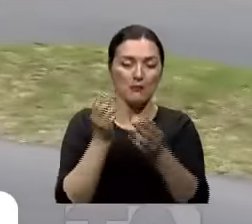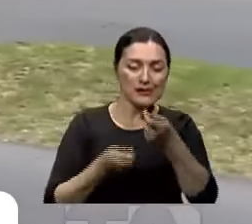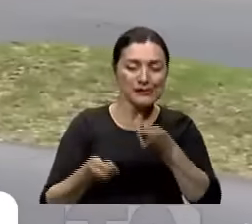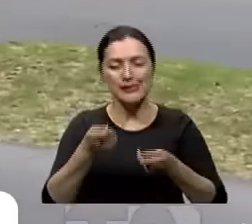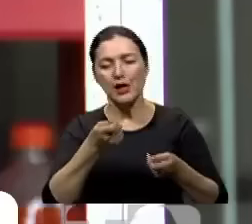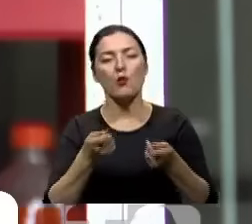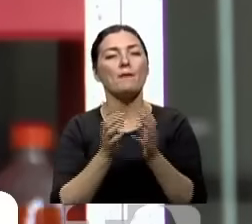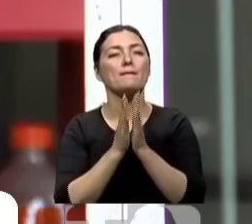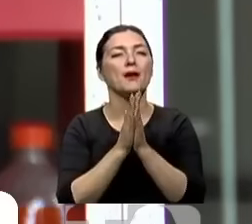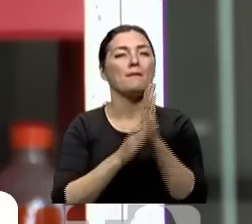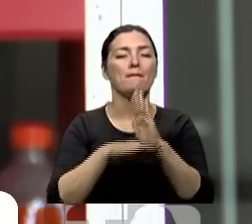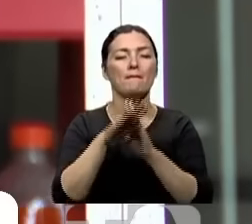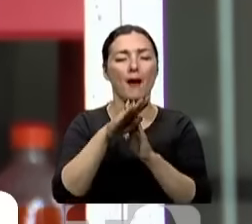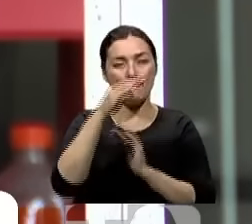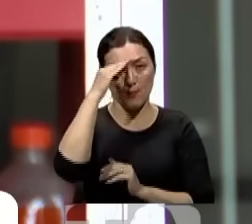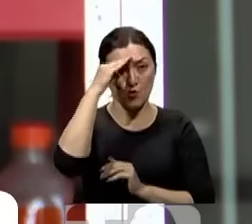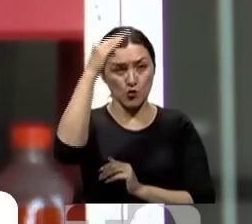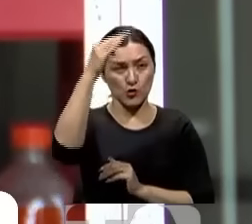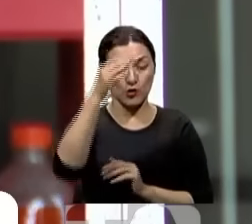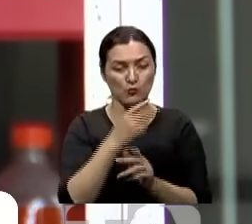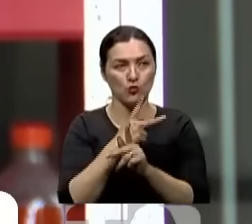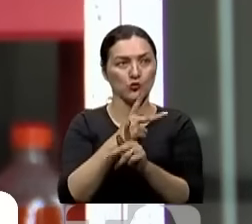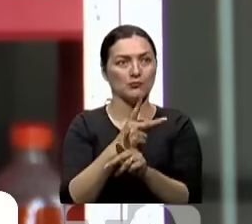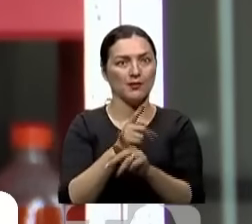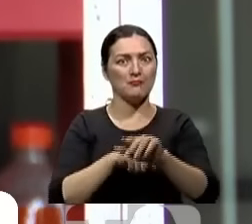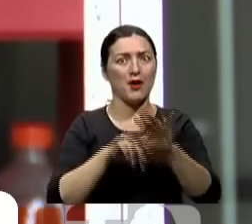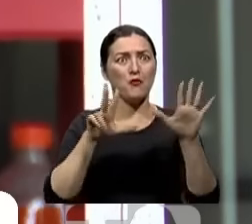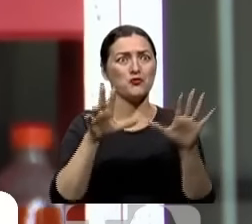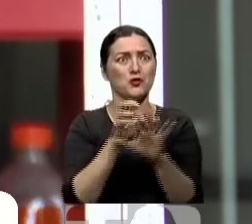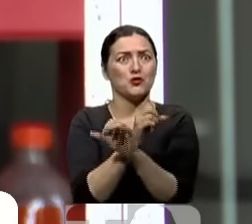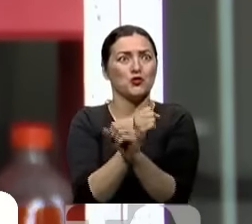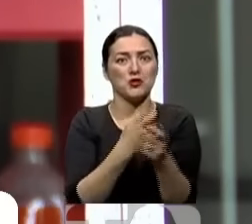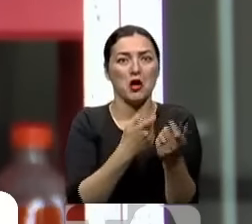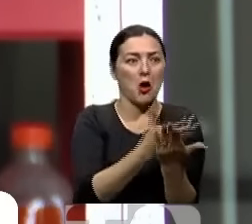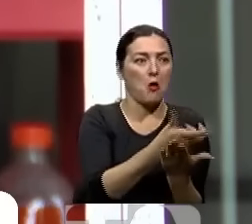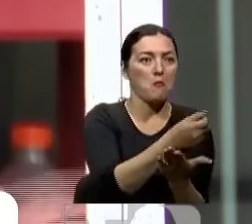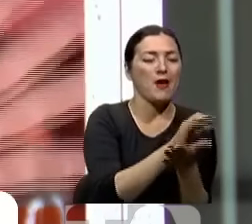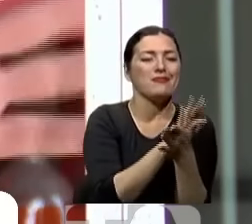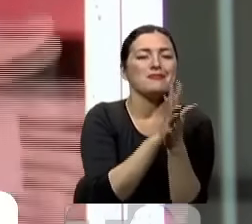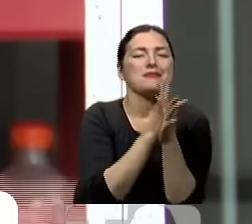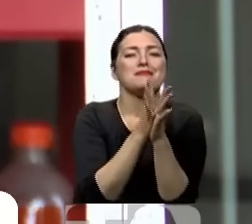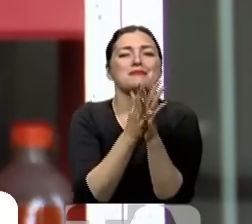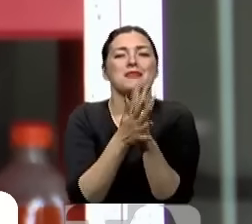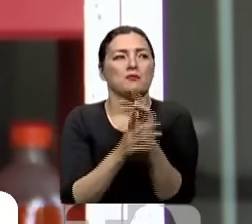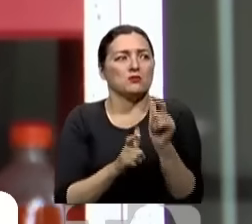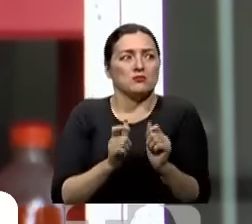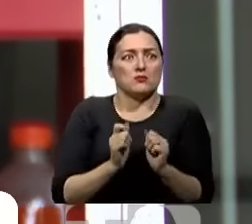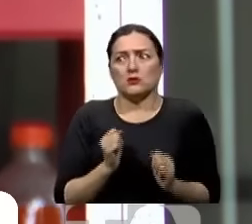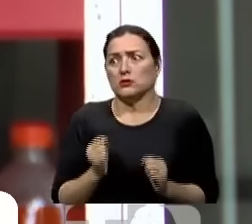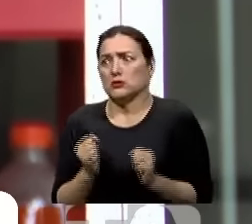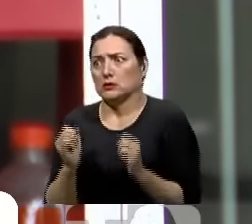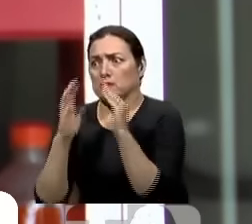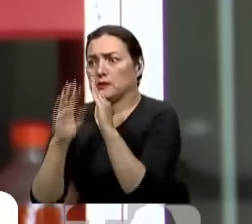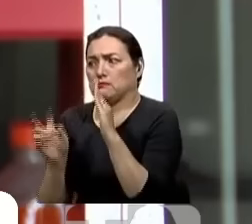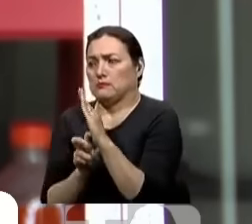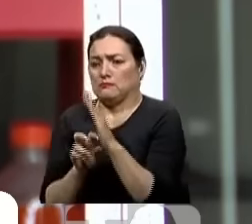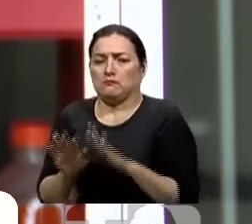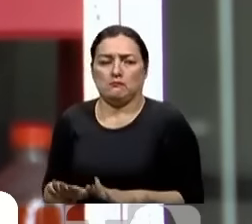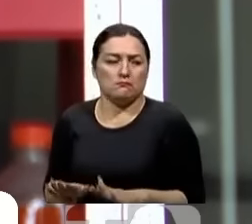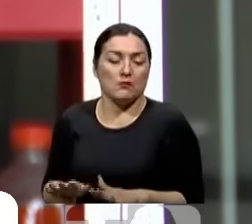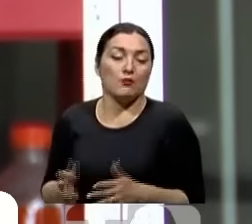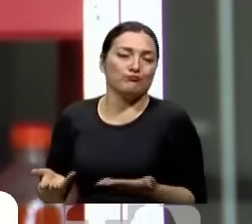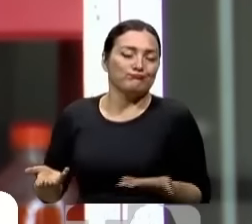presencia policial. Desde las 8 de la noche ya no hay ventas, porque la gente ya se está, o sea, vete en sus casas y ya no sale. Entonces,